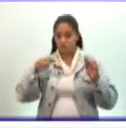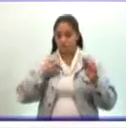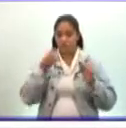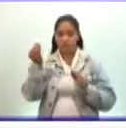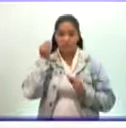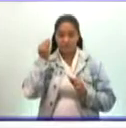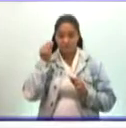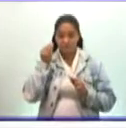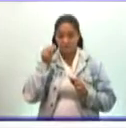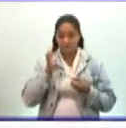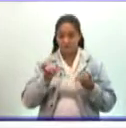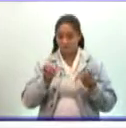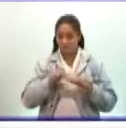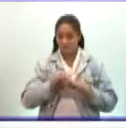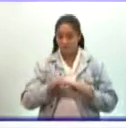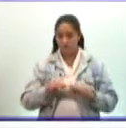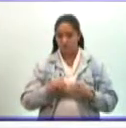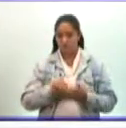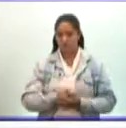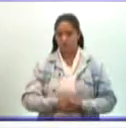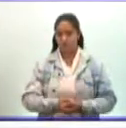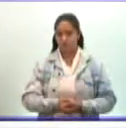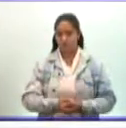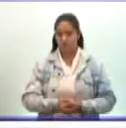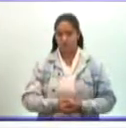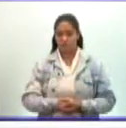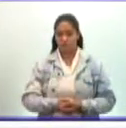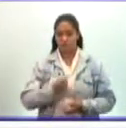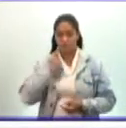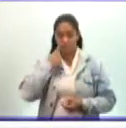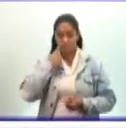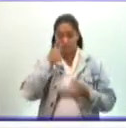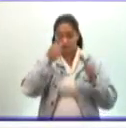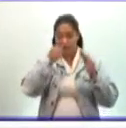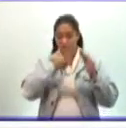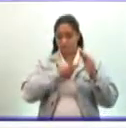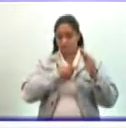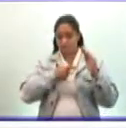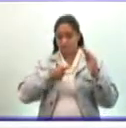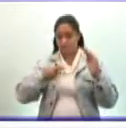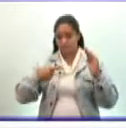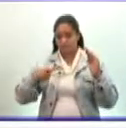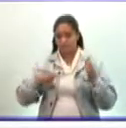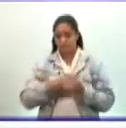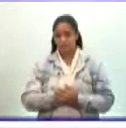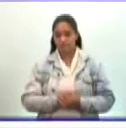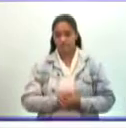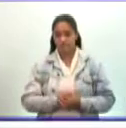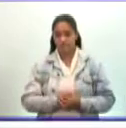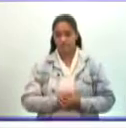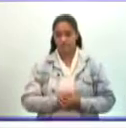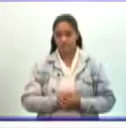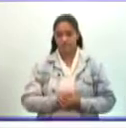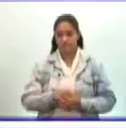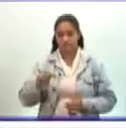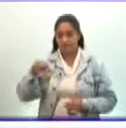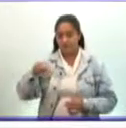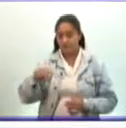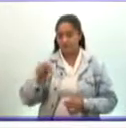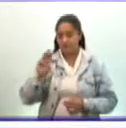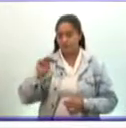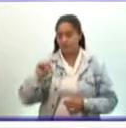sus longitudes. Observa su posición. Tenemos los segmentos QM